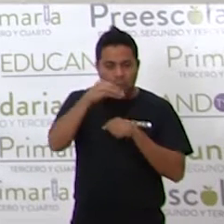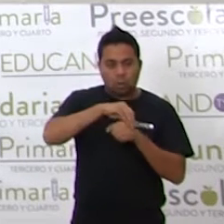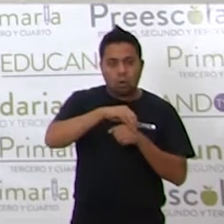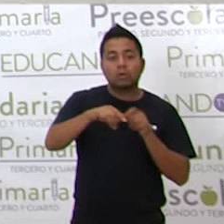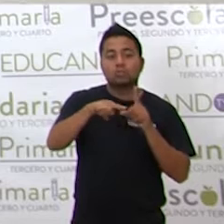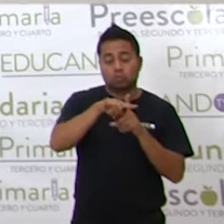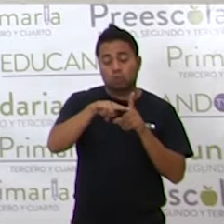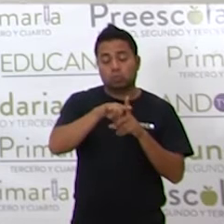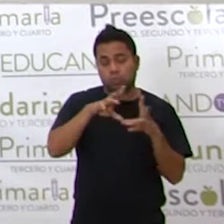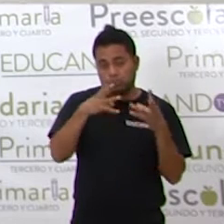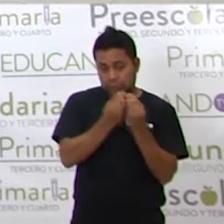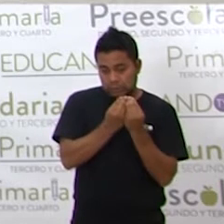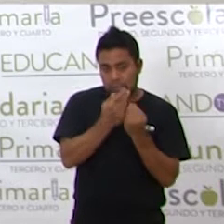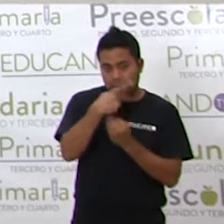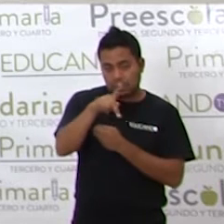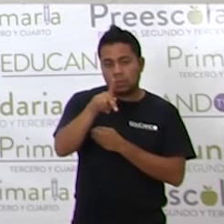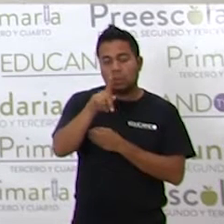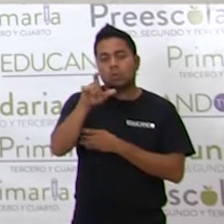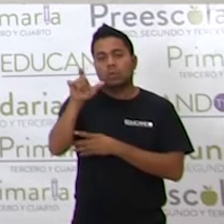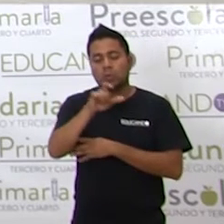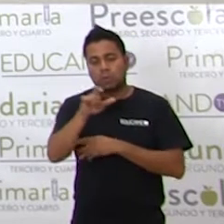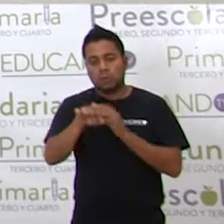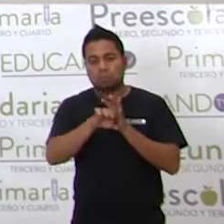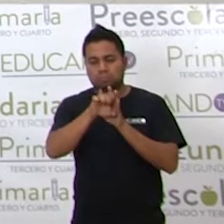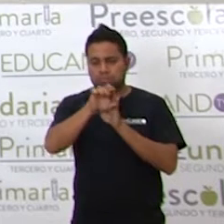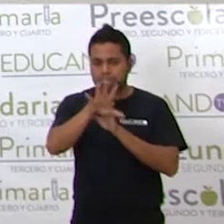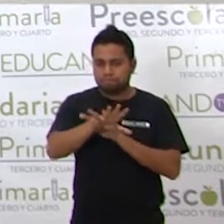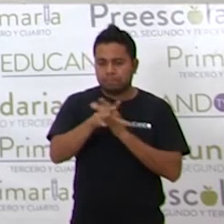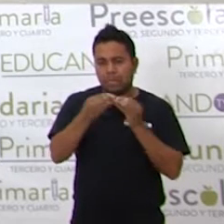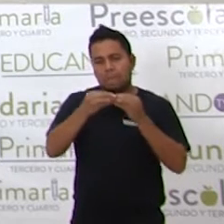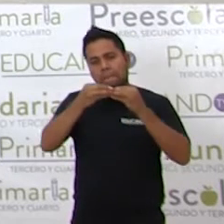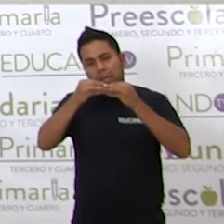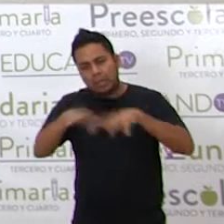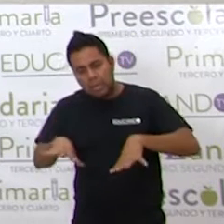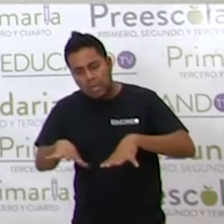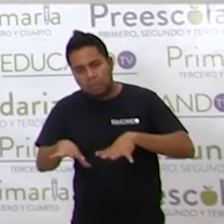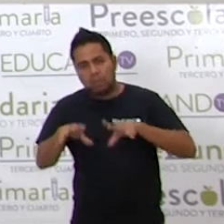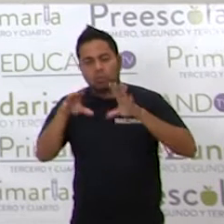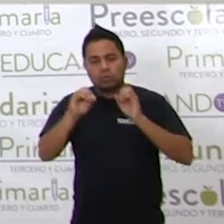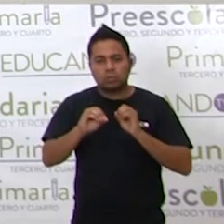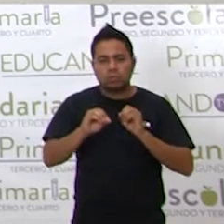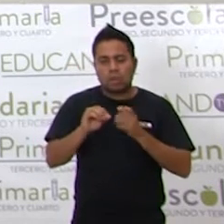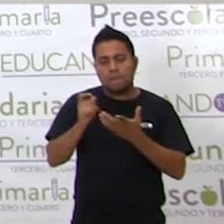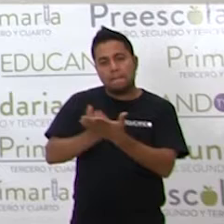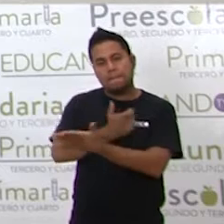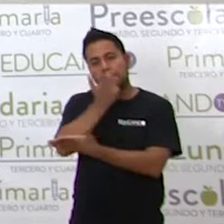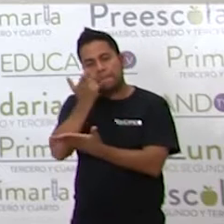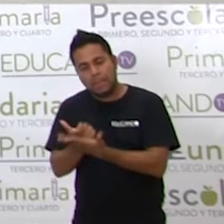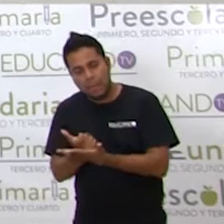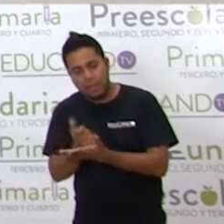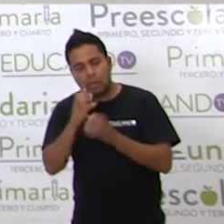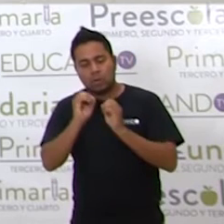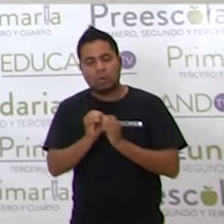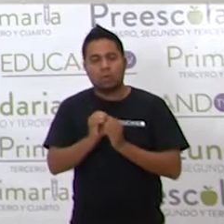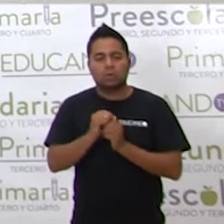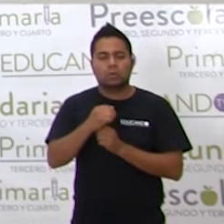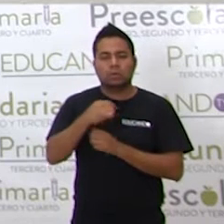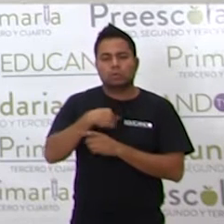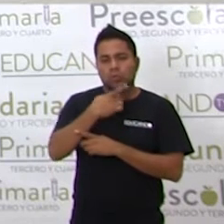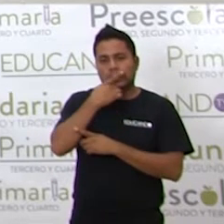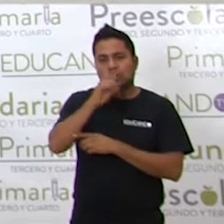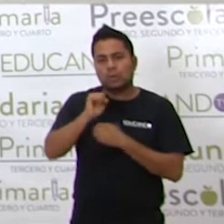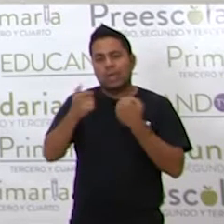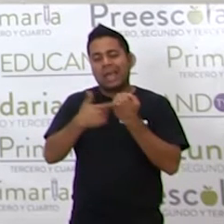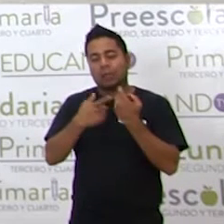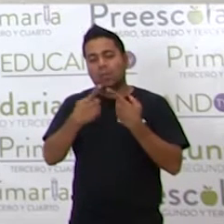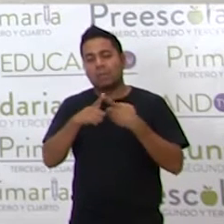suma. Pero cuando perdemos, cuando pagamos o cuando se habla de una